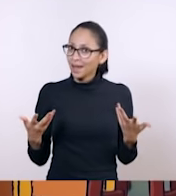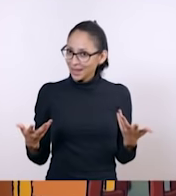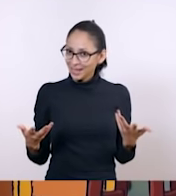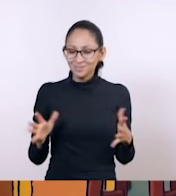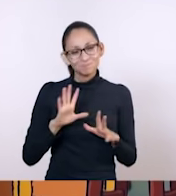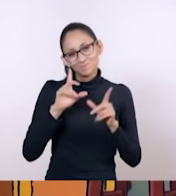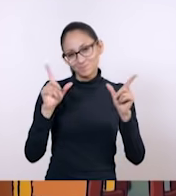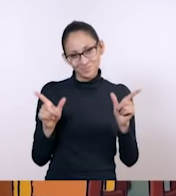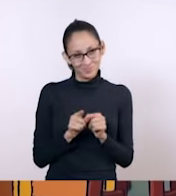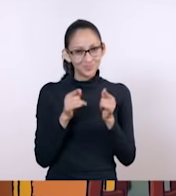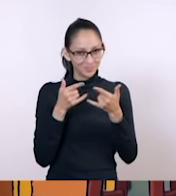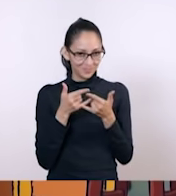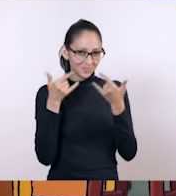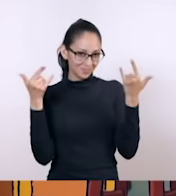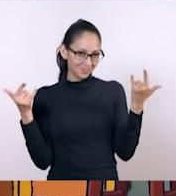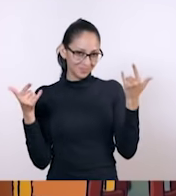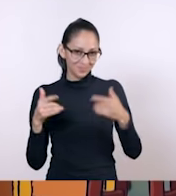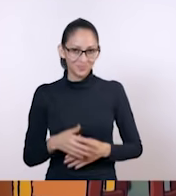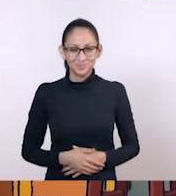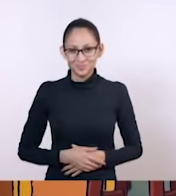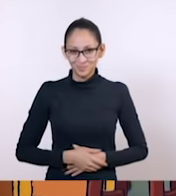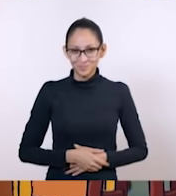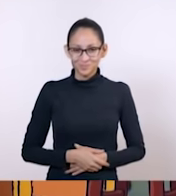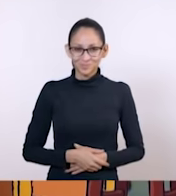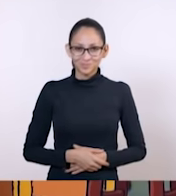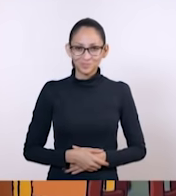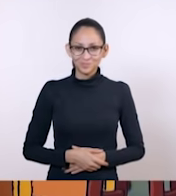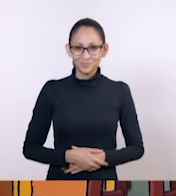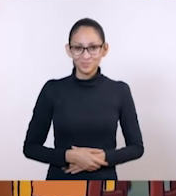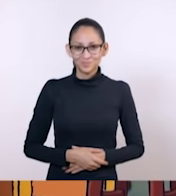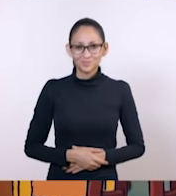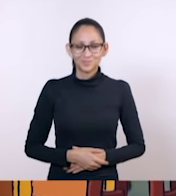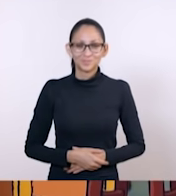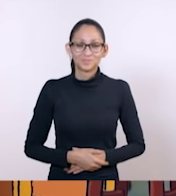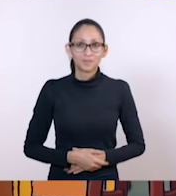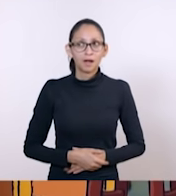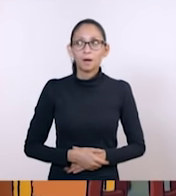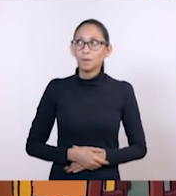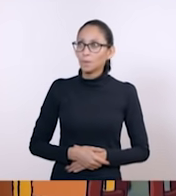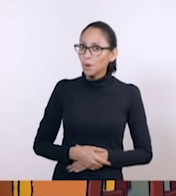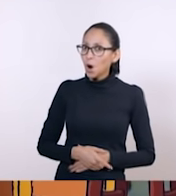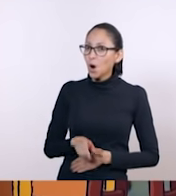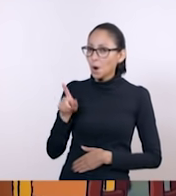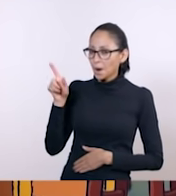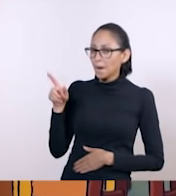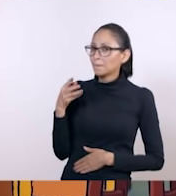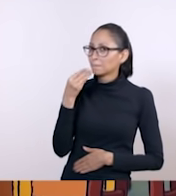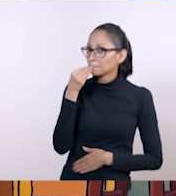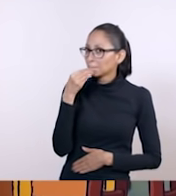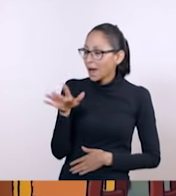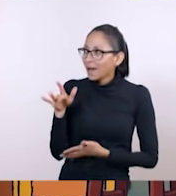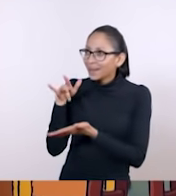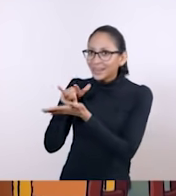Y colorín colorado, este cuento del hombre más chiquito del mundo, ha terminado. ¡Gracias!